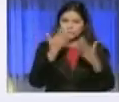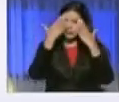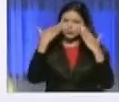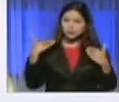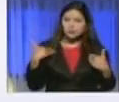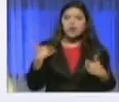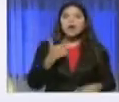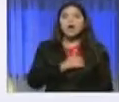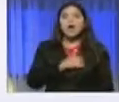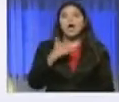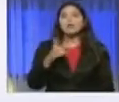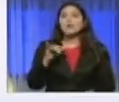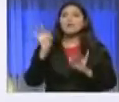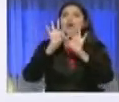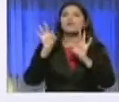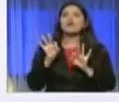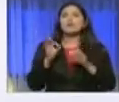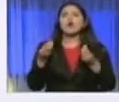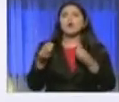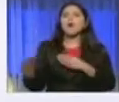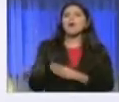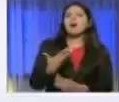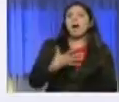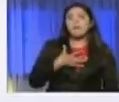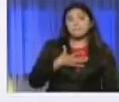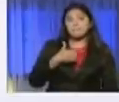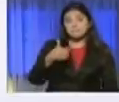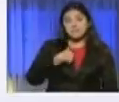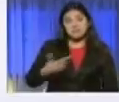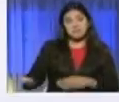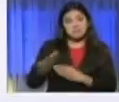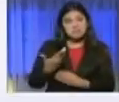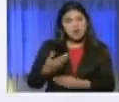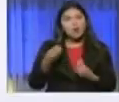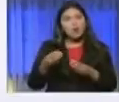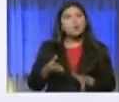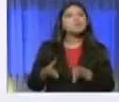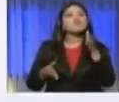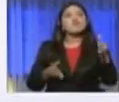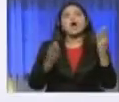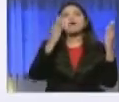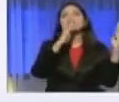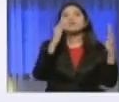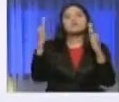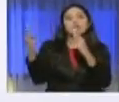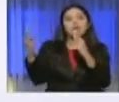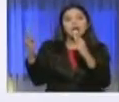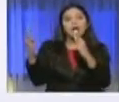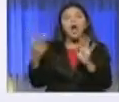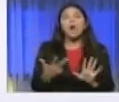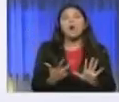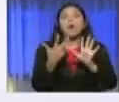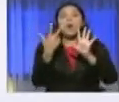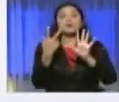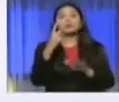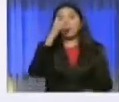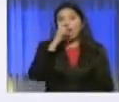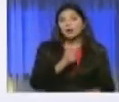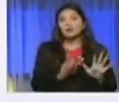bueno, tenían una forma de castigarlo a uno. A mí me castigaban mandándome a la biblioteca a los